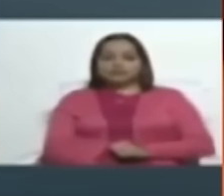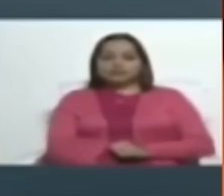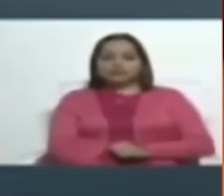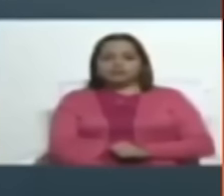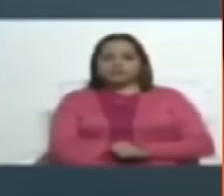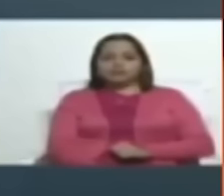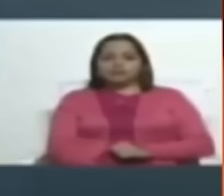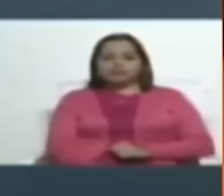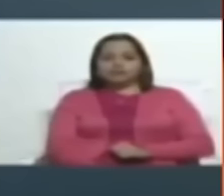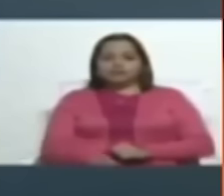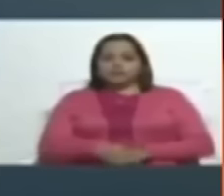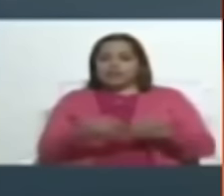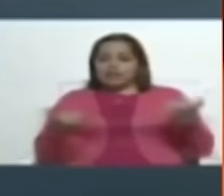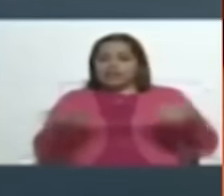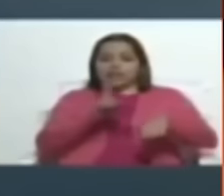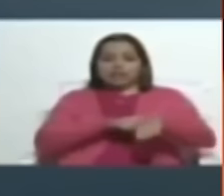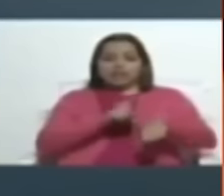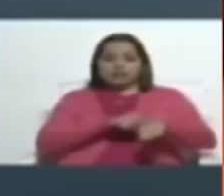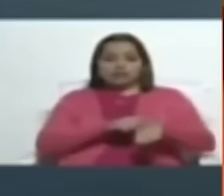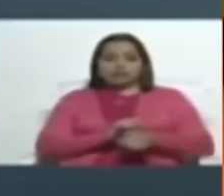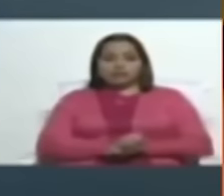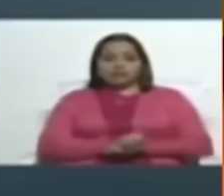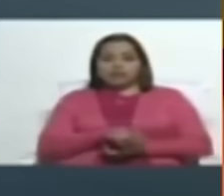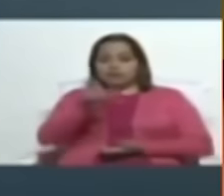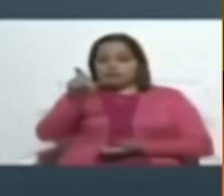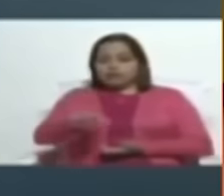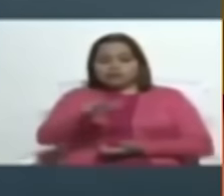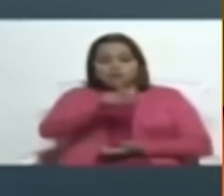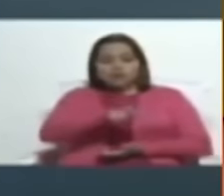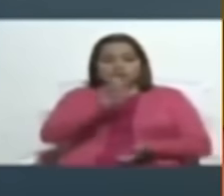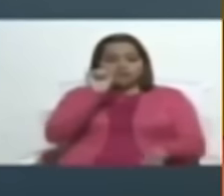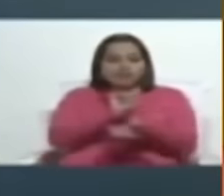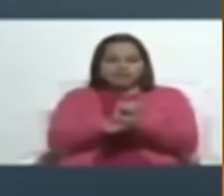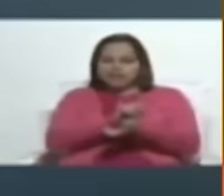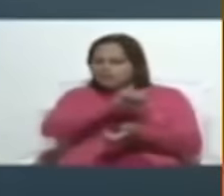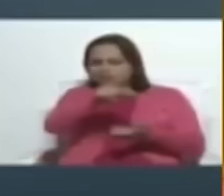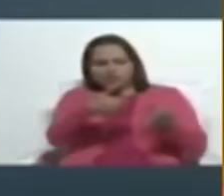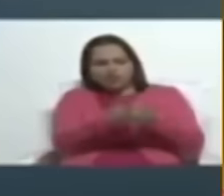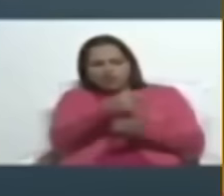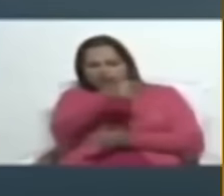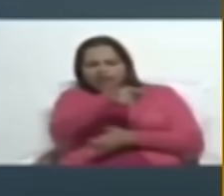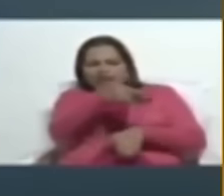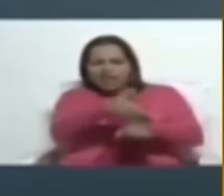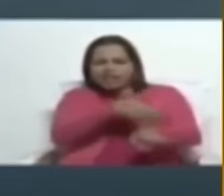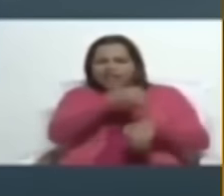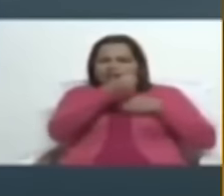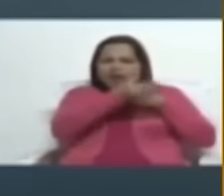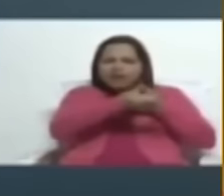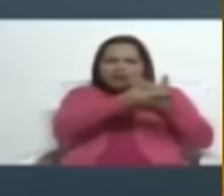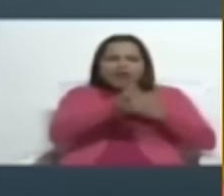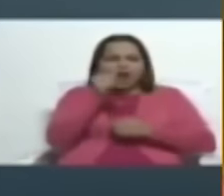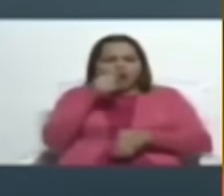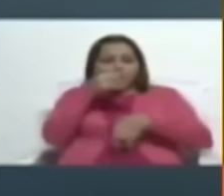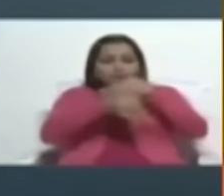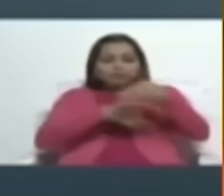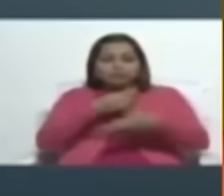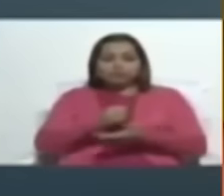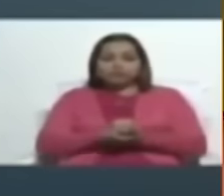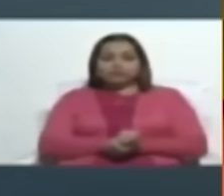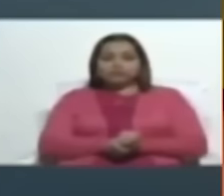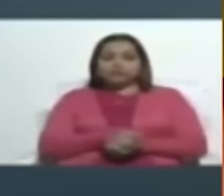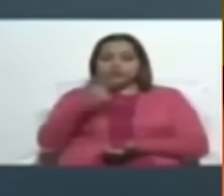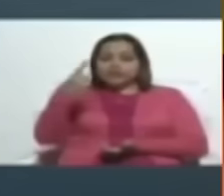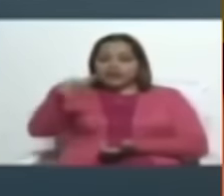por el Consejo Nacional Electoral. María Corina Machado aseguró que Nicolás Maduro, aspirante a su